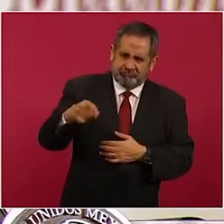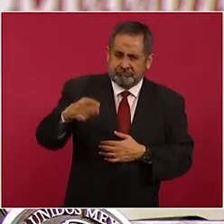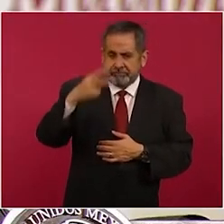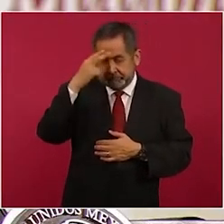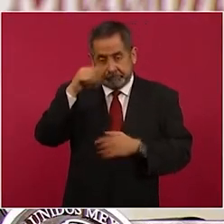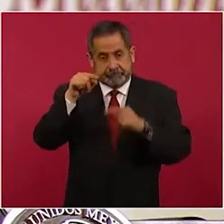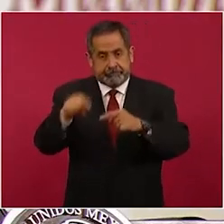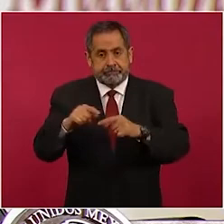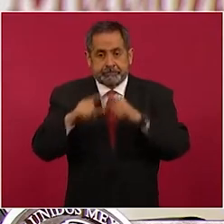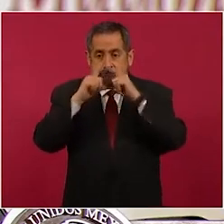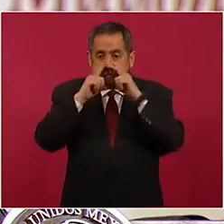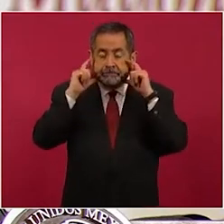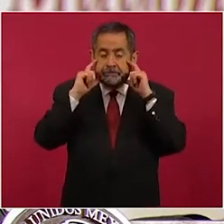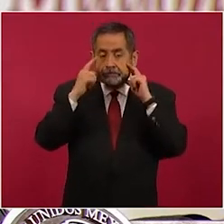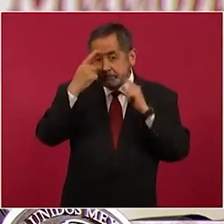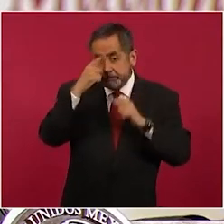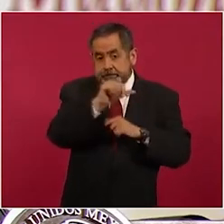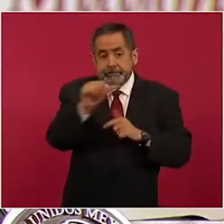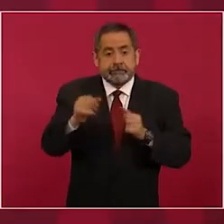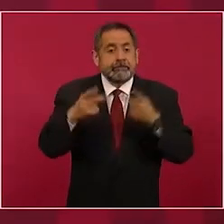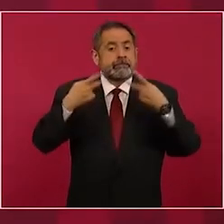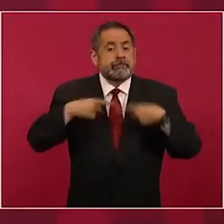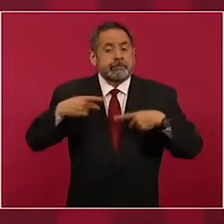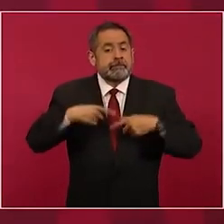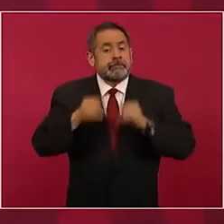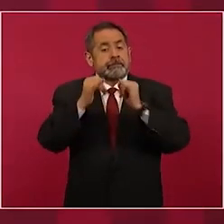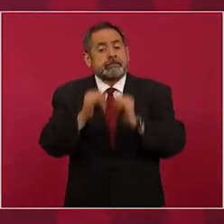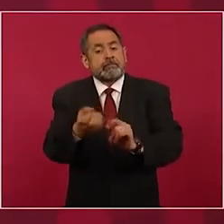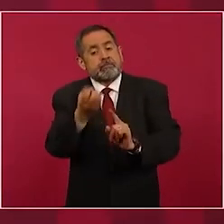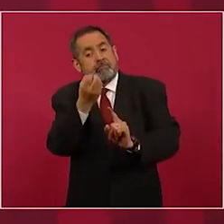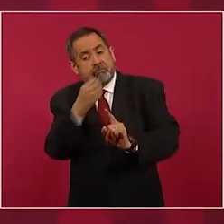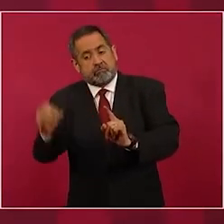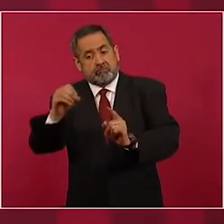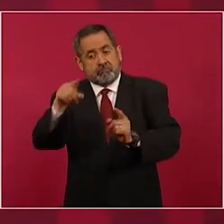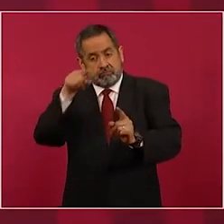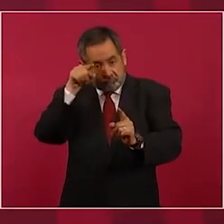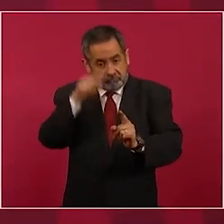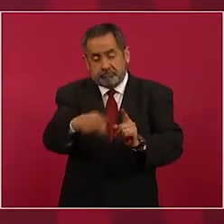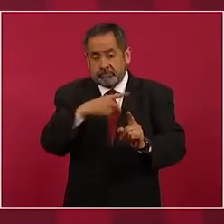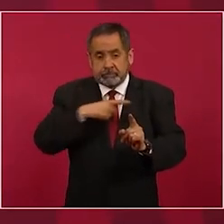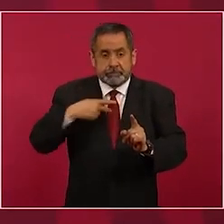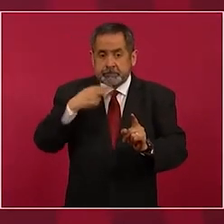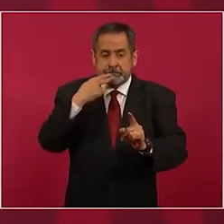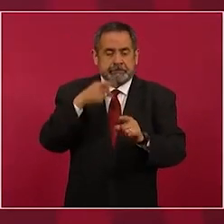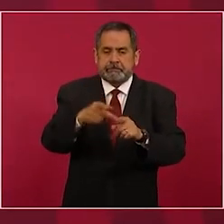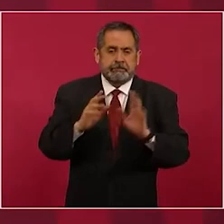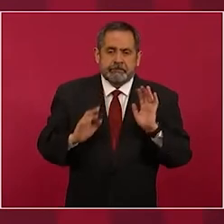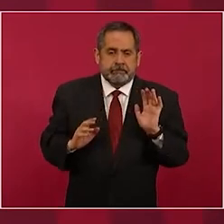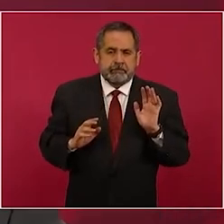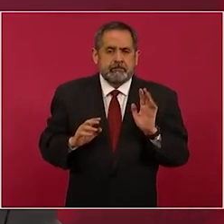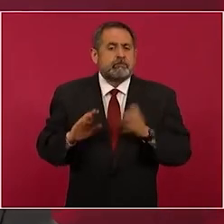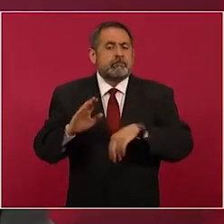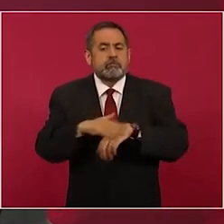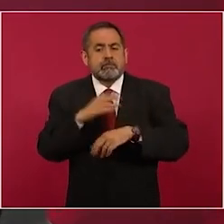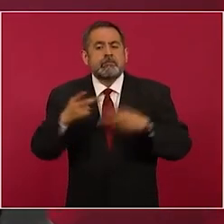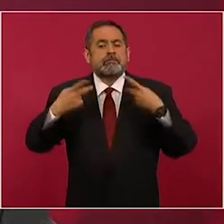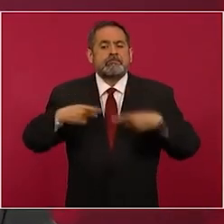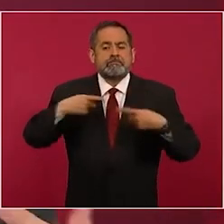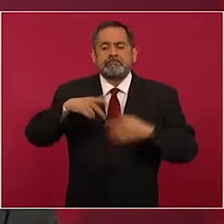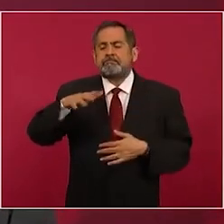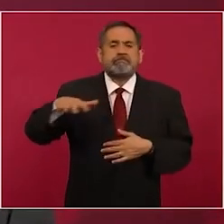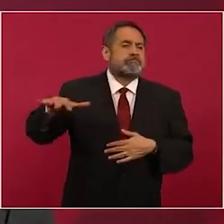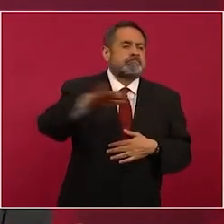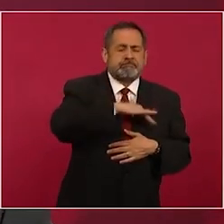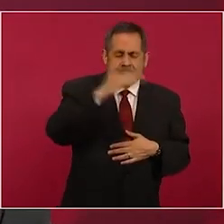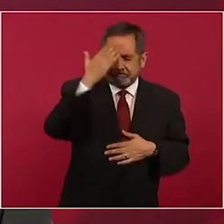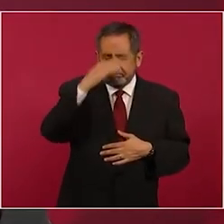El cubrebocas nunca lo hemos establecido de uso obligatorio, porque sabemos que el pueblo de México responde de